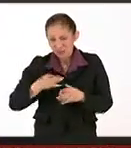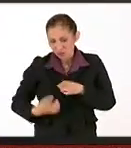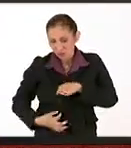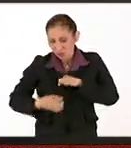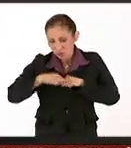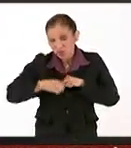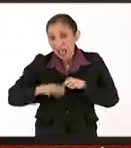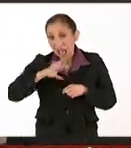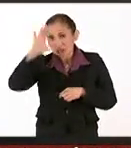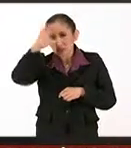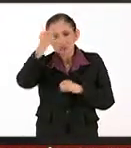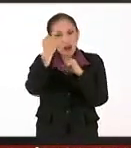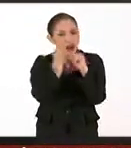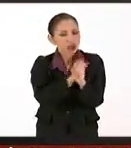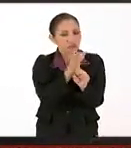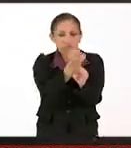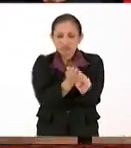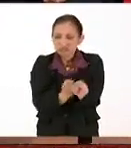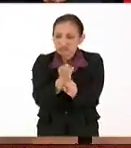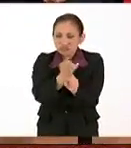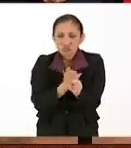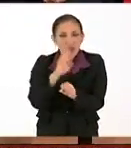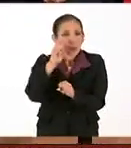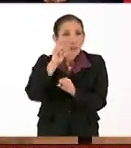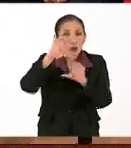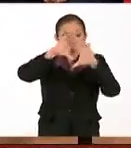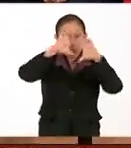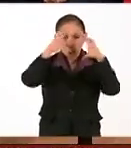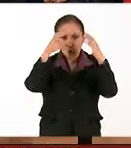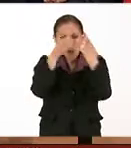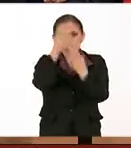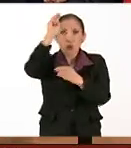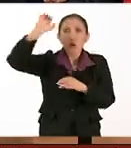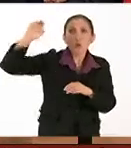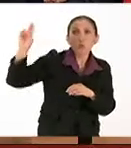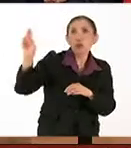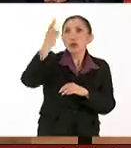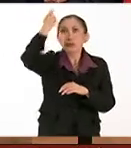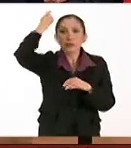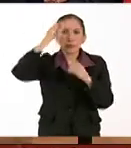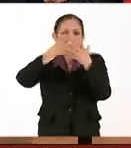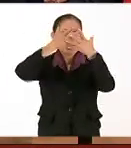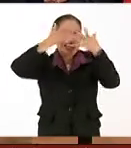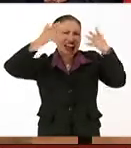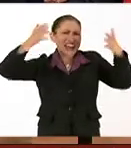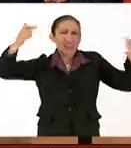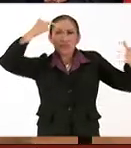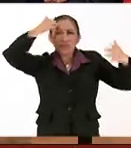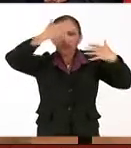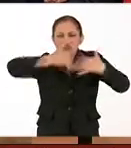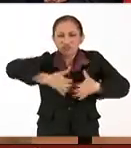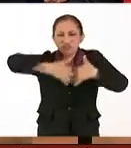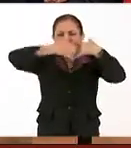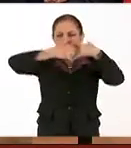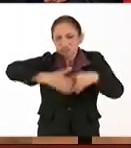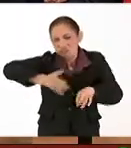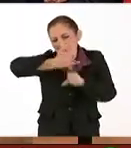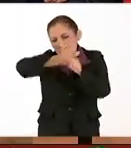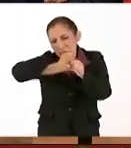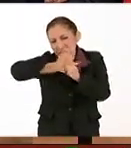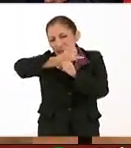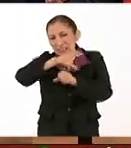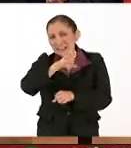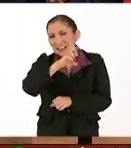tenemos neurociencia para años. Y si lo vemos como un planeta, esto es como un universo, o sea, es grandísimo.